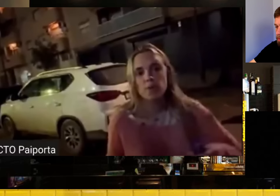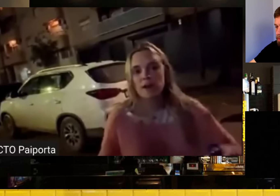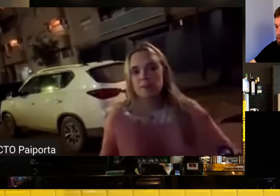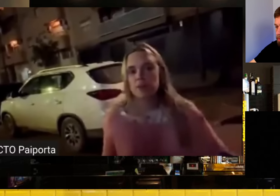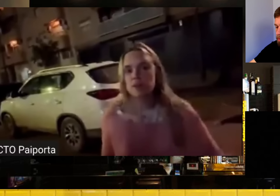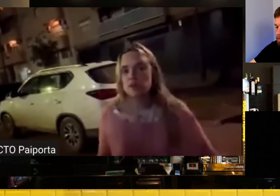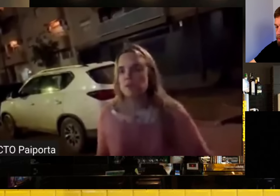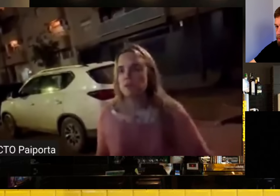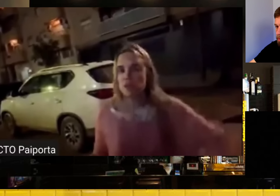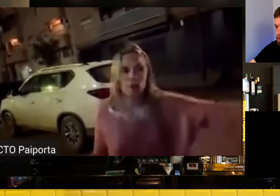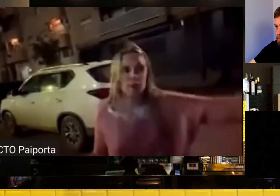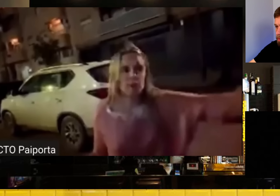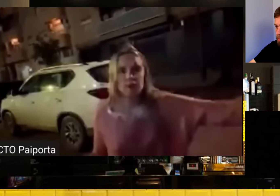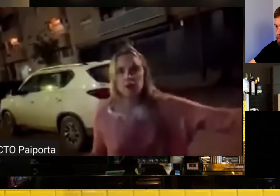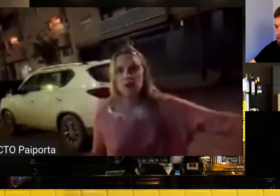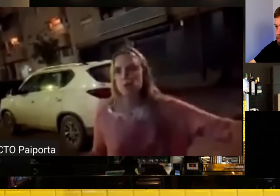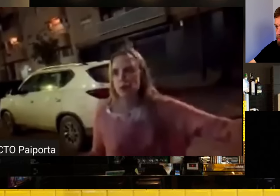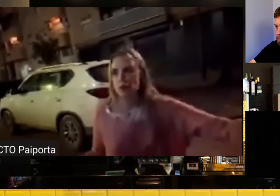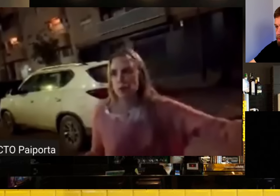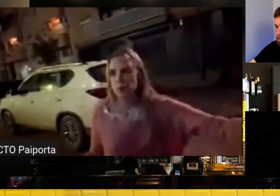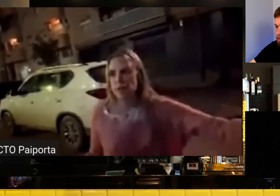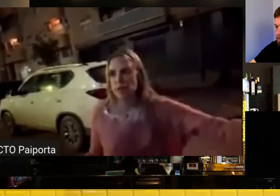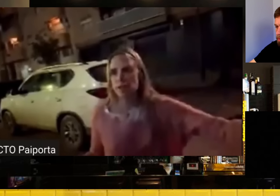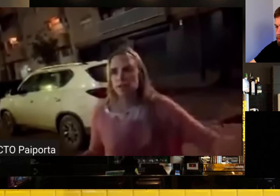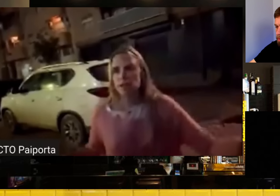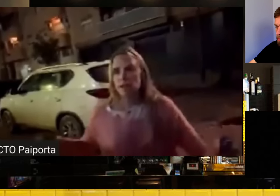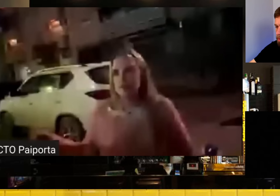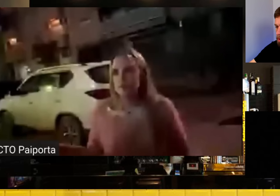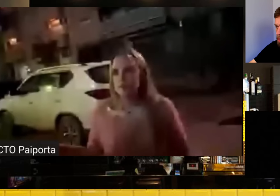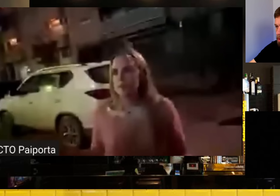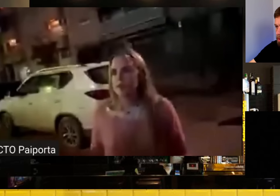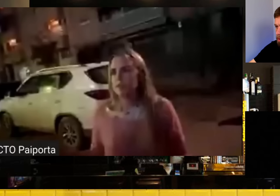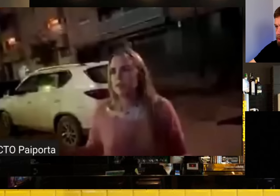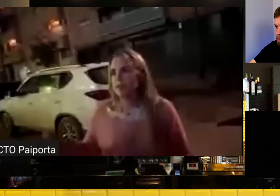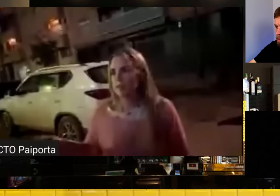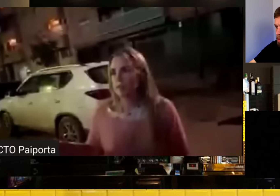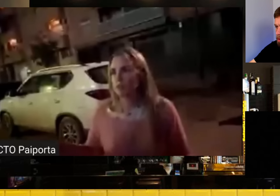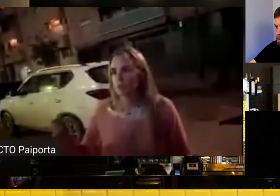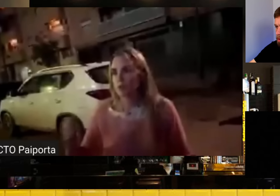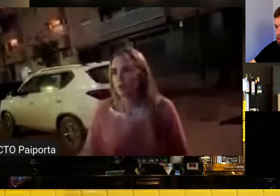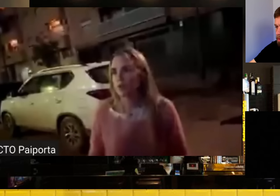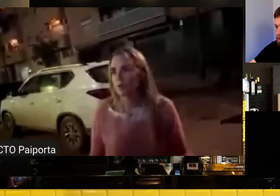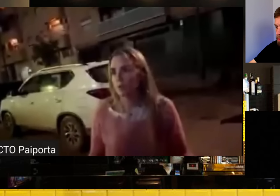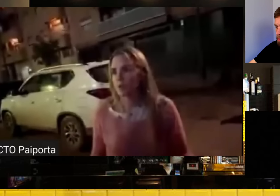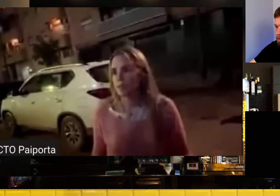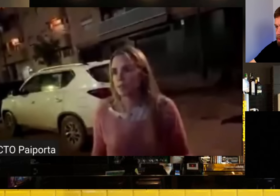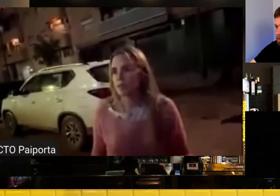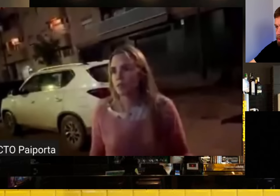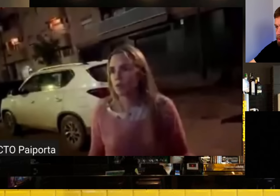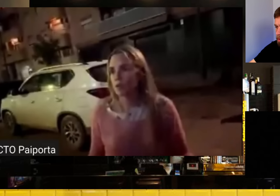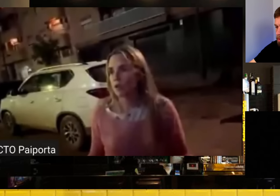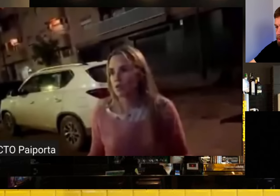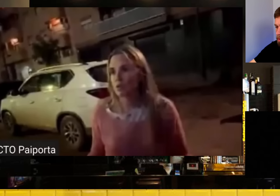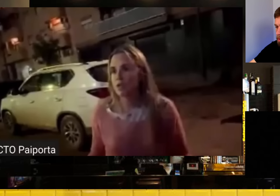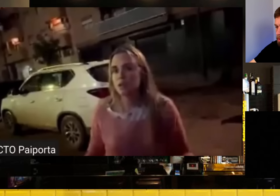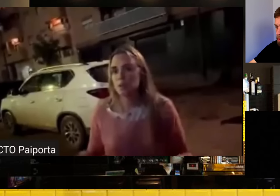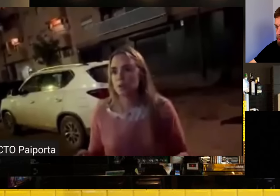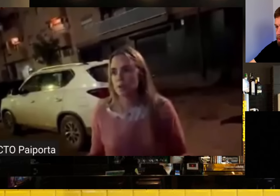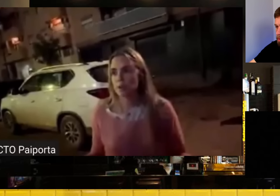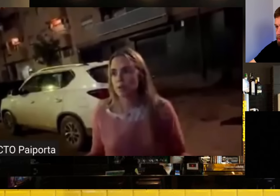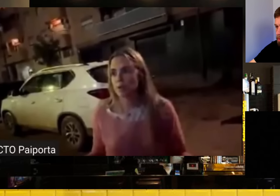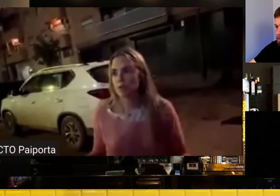me fui a cambiar el coche de sitio porque vi que vino una ola por mi calle la viste La ola avanzar y en 15 minutos Cuando quería volver a mi casa andando no podía